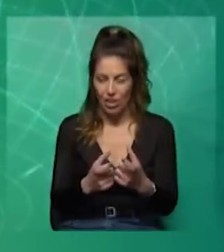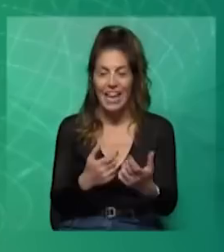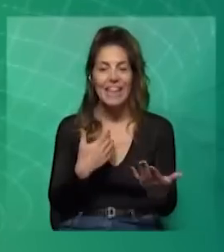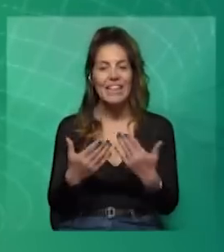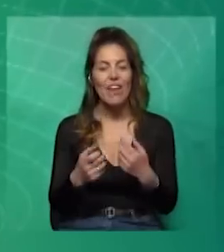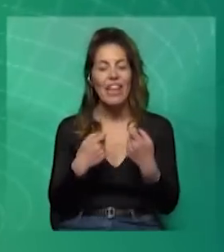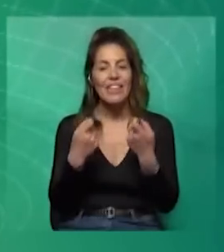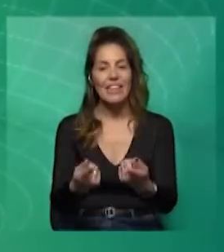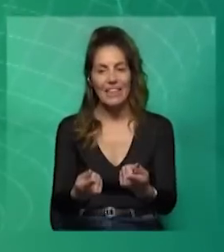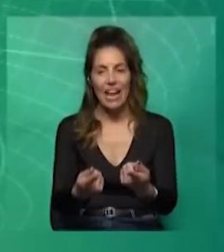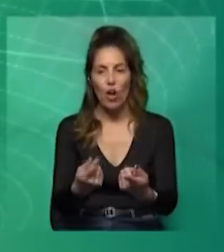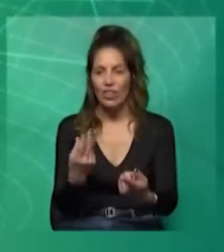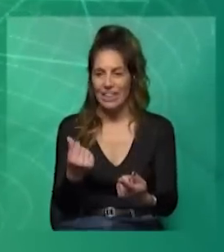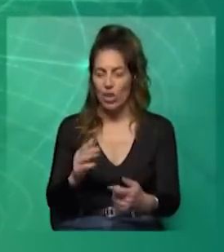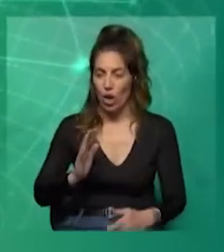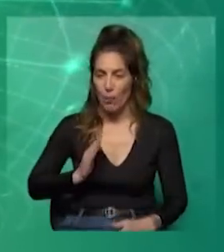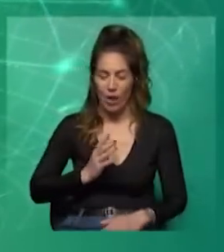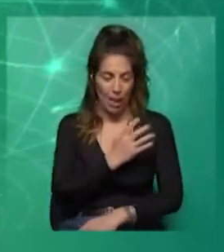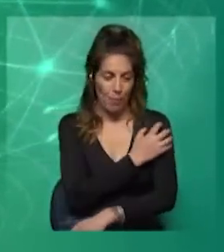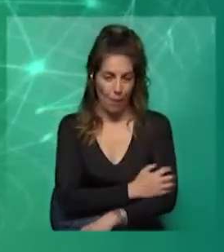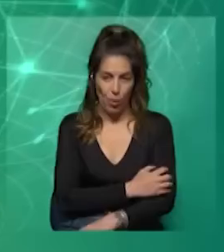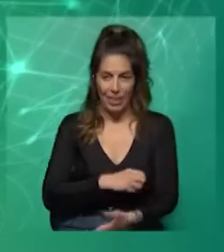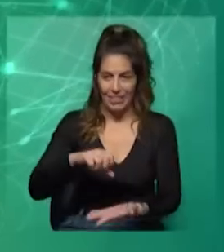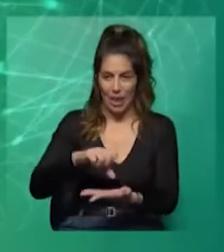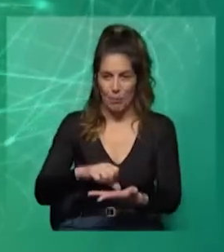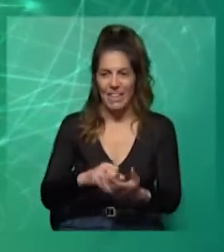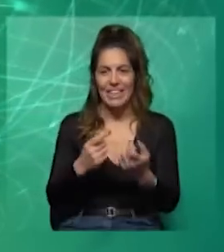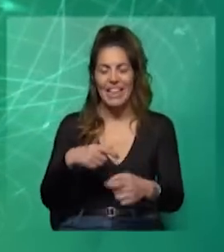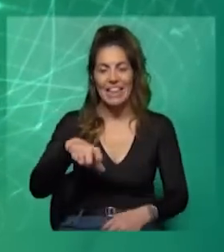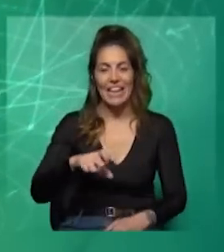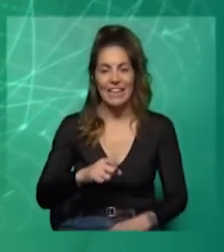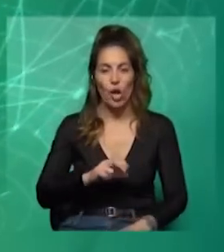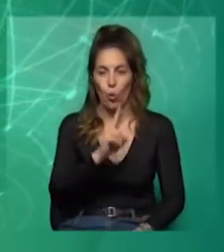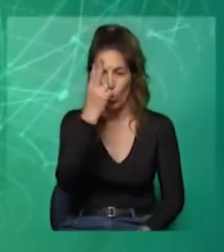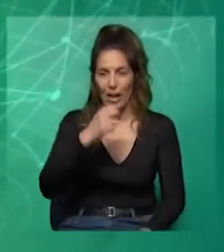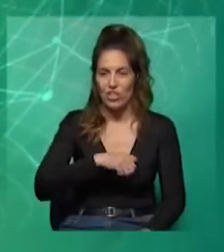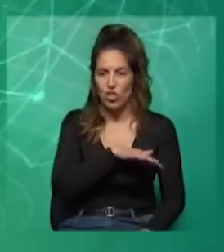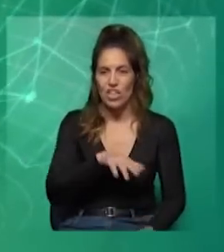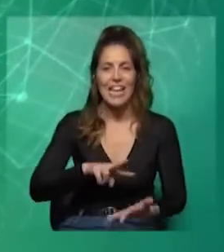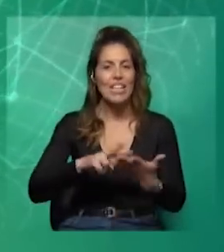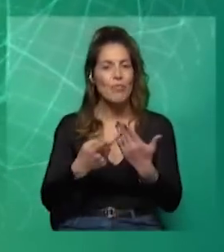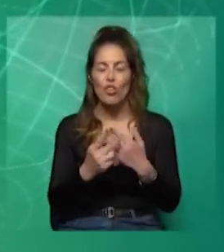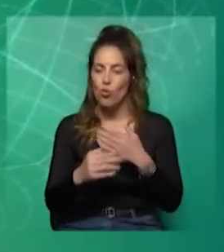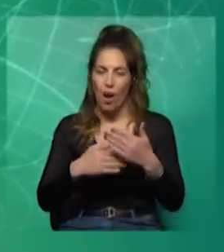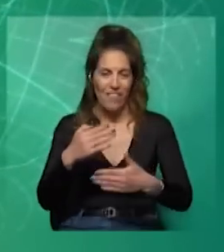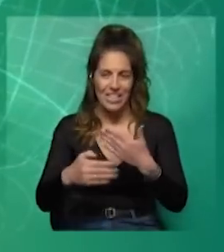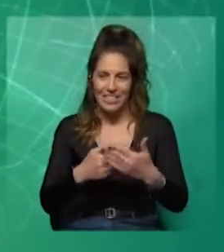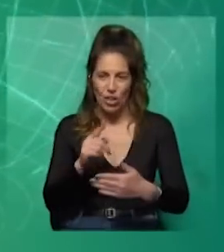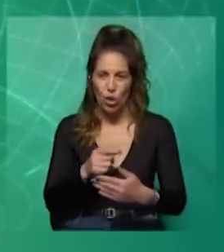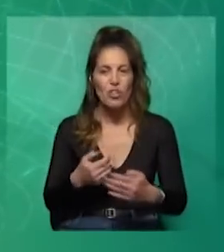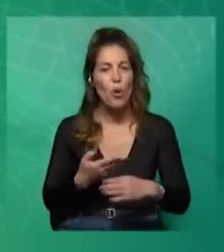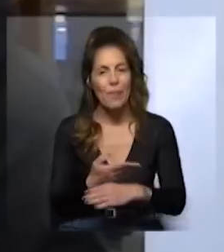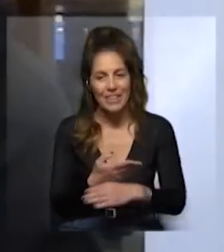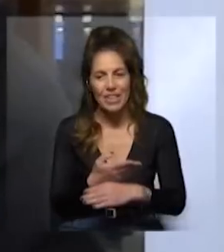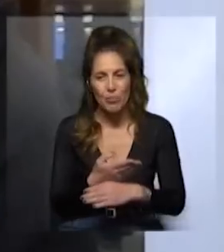a la entrega una partida dineraria a las mujeres más pobres de nuestro país quienes reciben la tarjeta Uruguay social este proyecto no ha avanzado en Comisión por eso pedimos